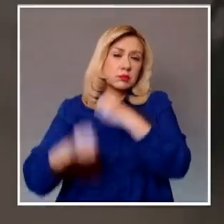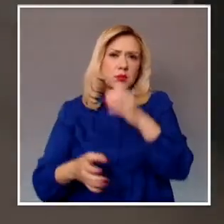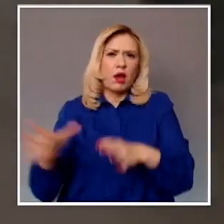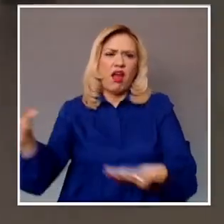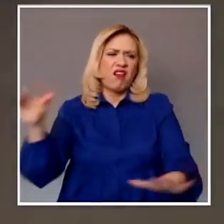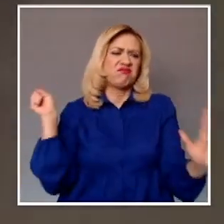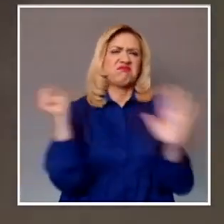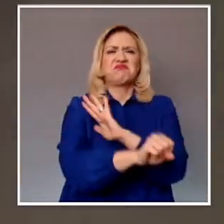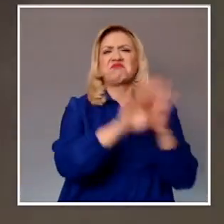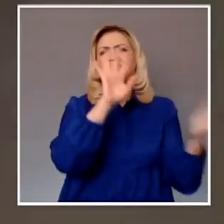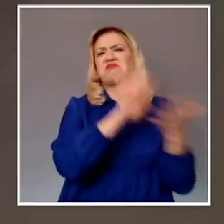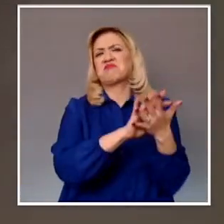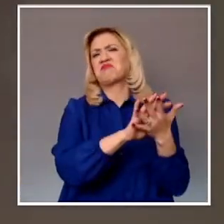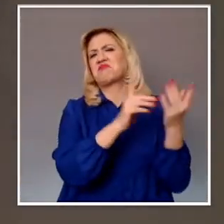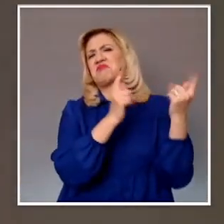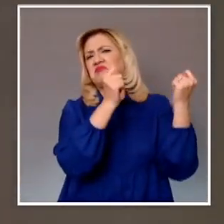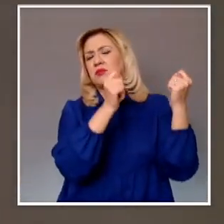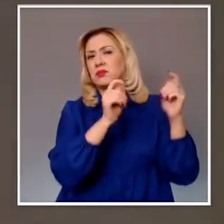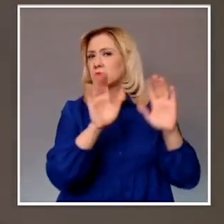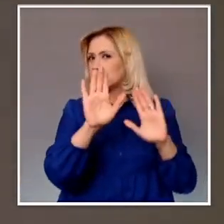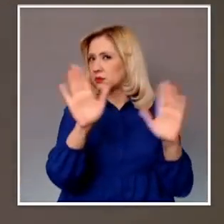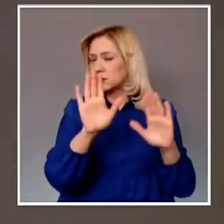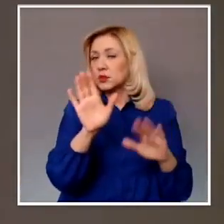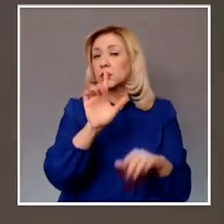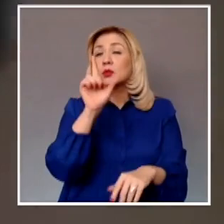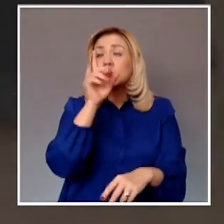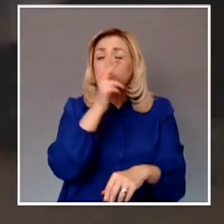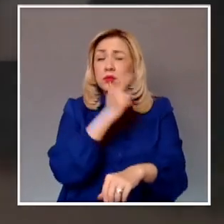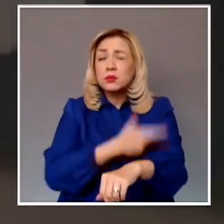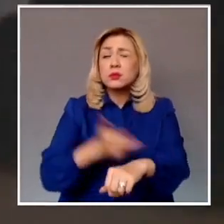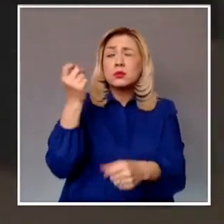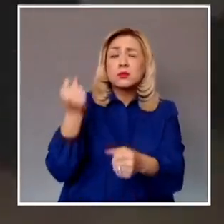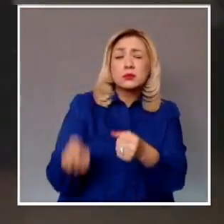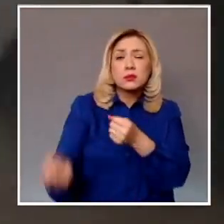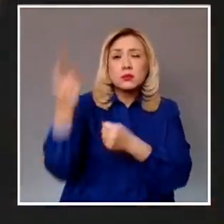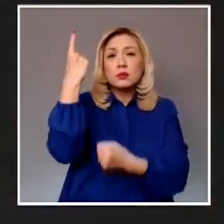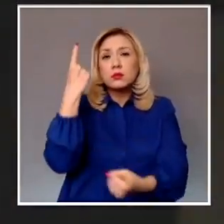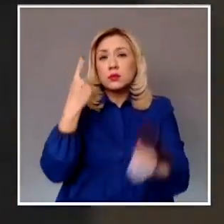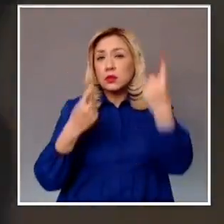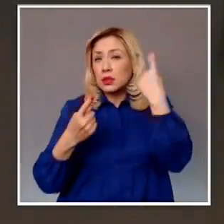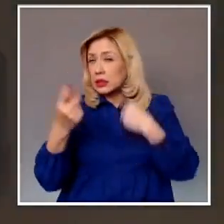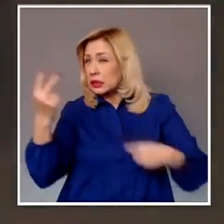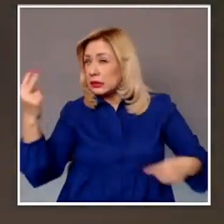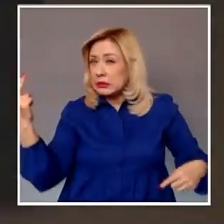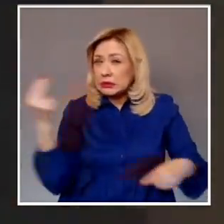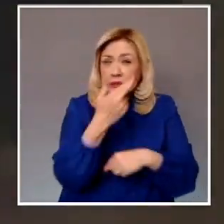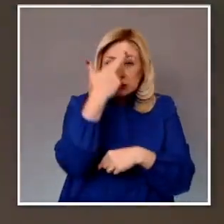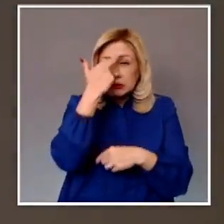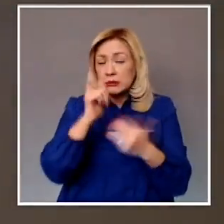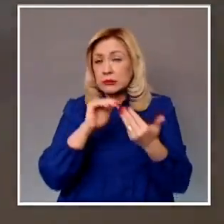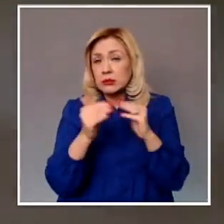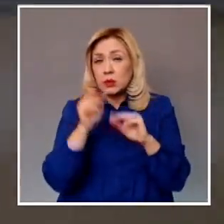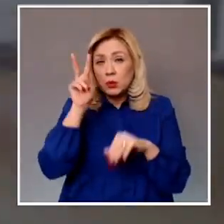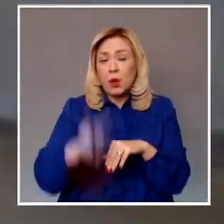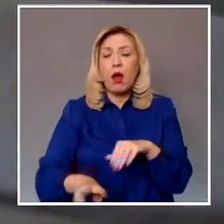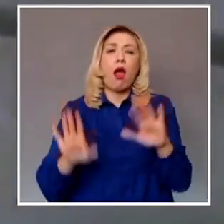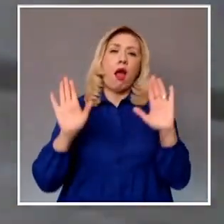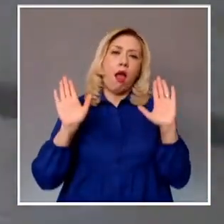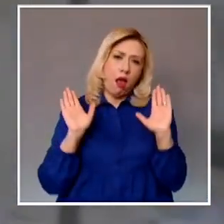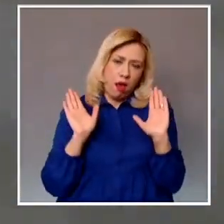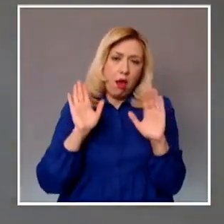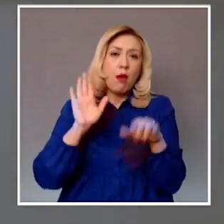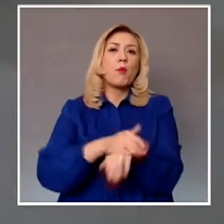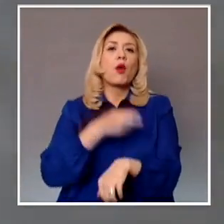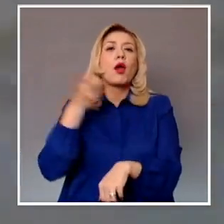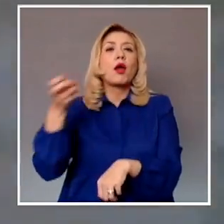precedida por un juicio de proporcionalidad. Pues en la sentencia de la Corte Interamericana, en el caso García Rodríguez contra México, se